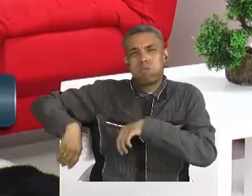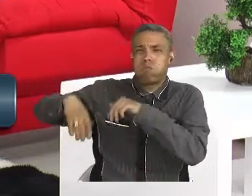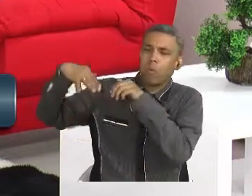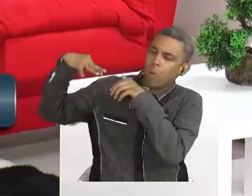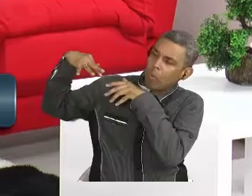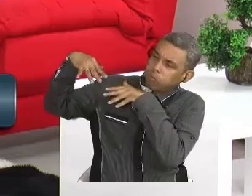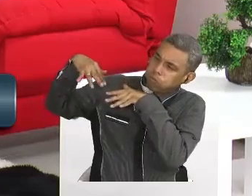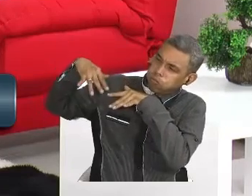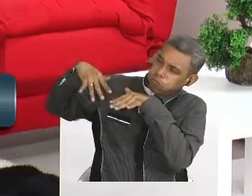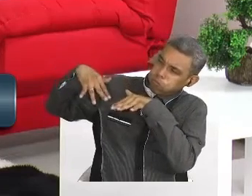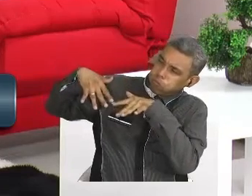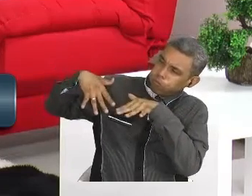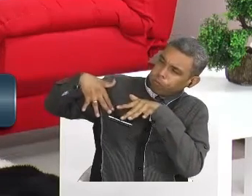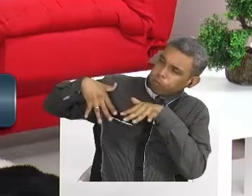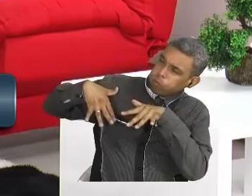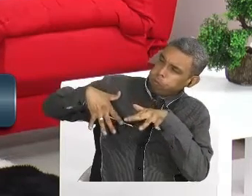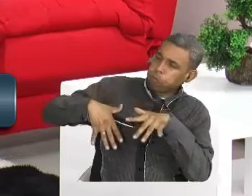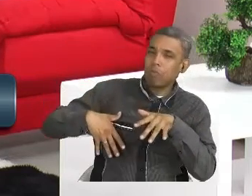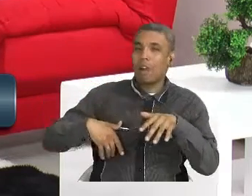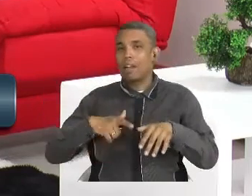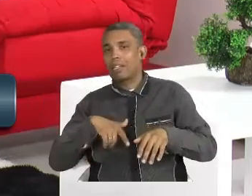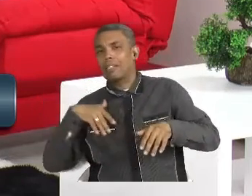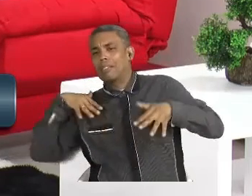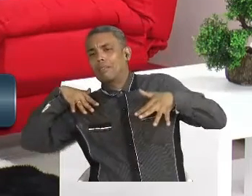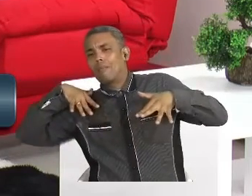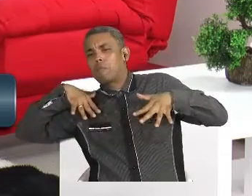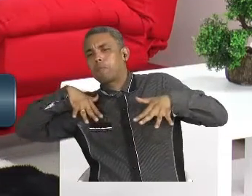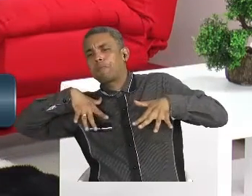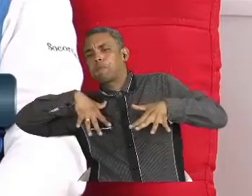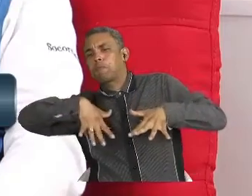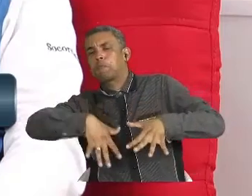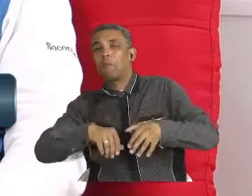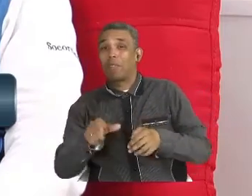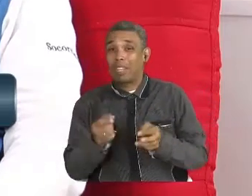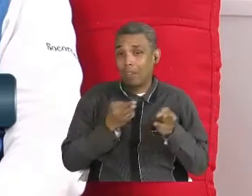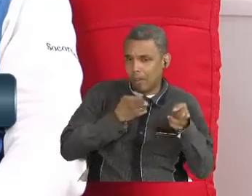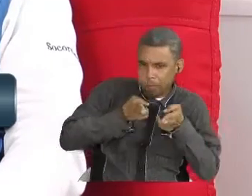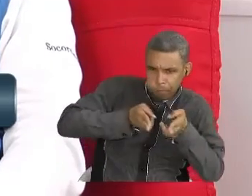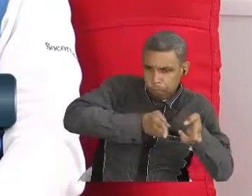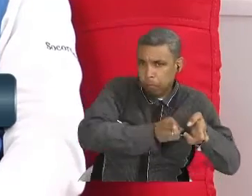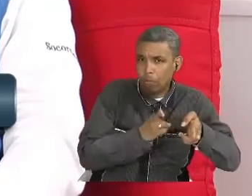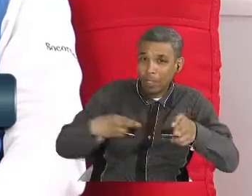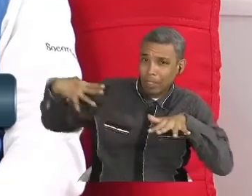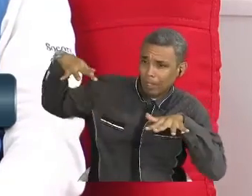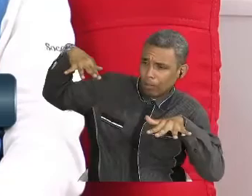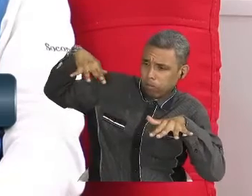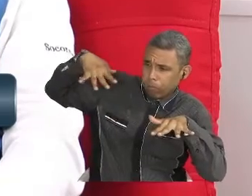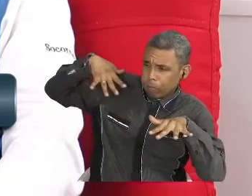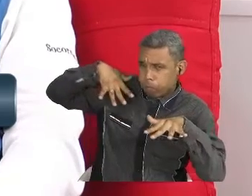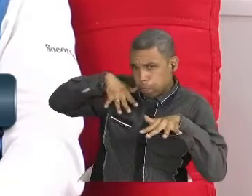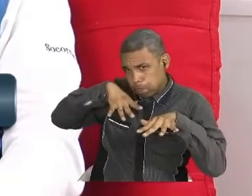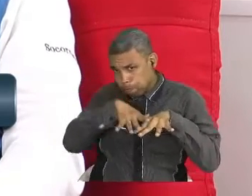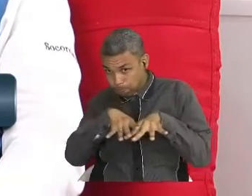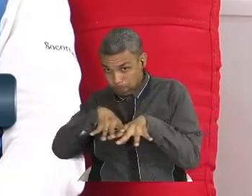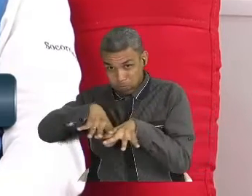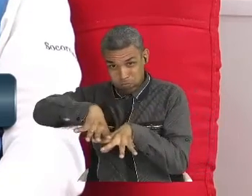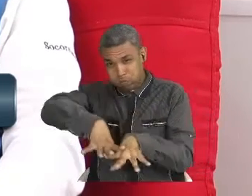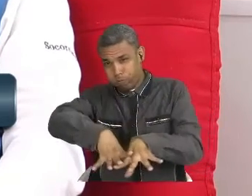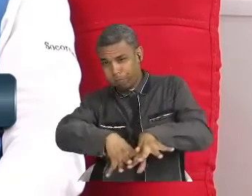importante para nosotros, aprender de las mismas comunidades de todo el movimiento. Y adicional a eso, sabemos